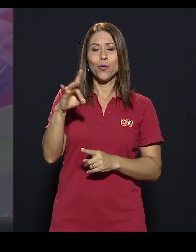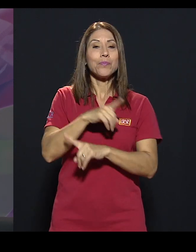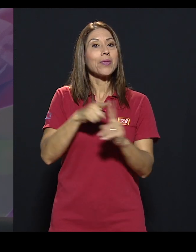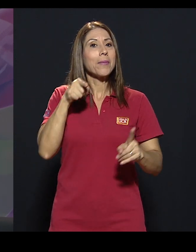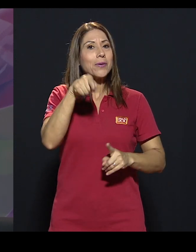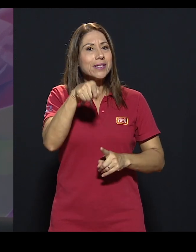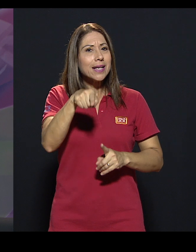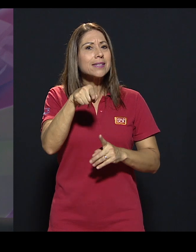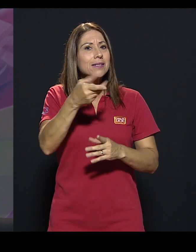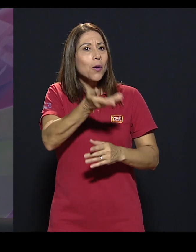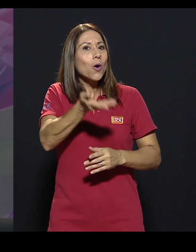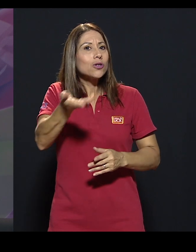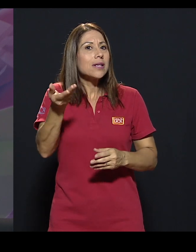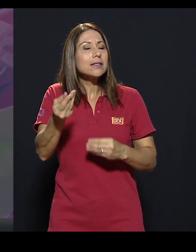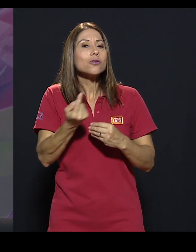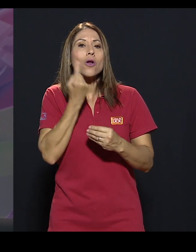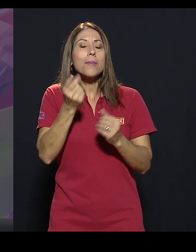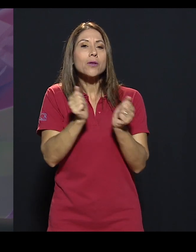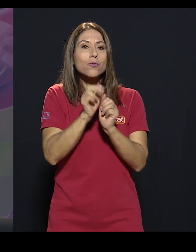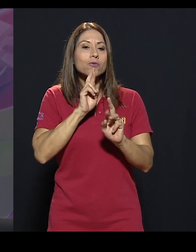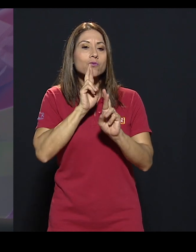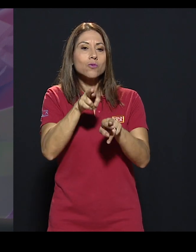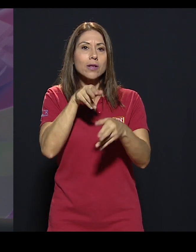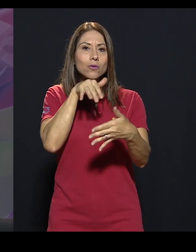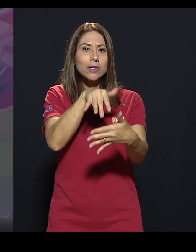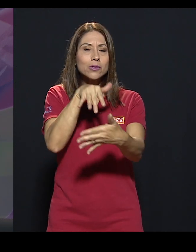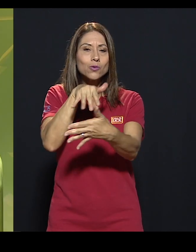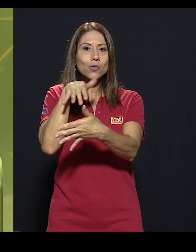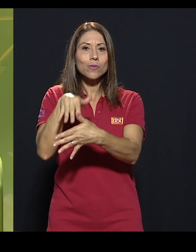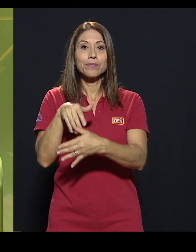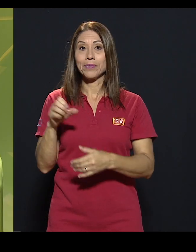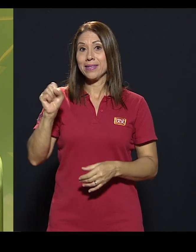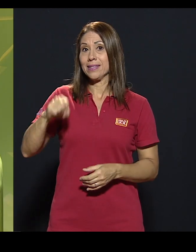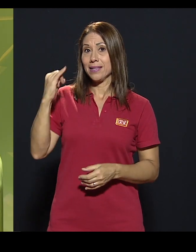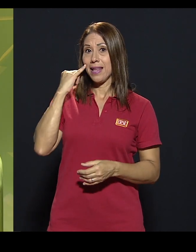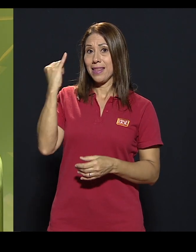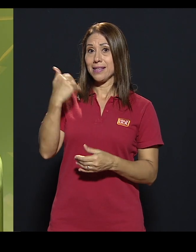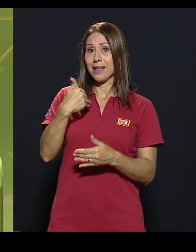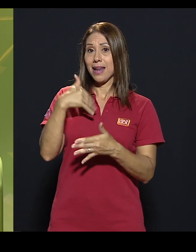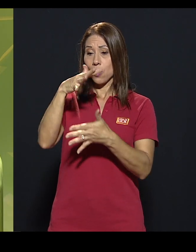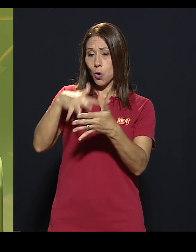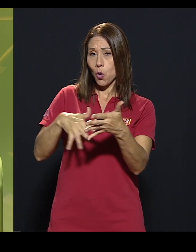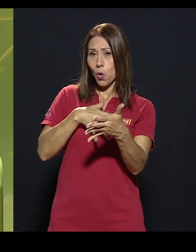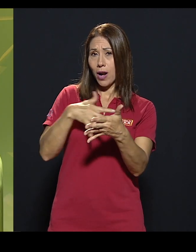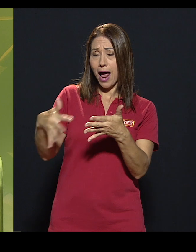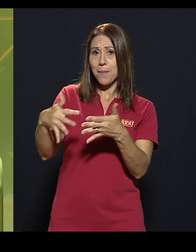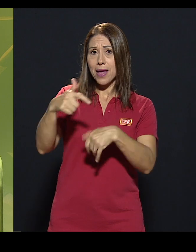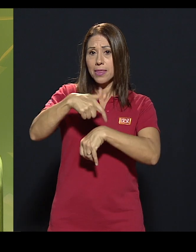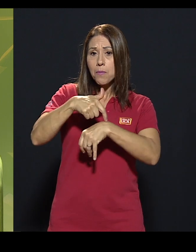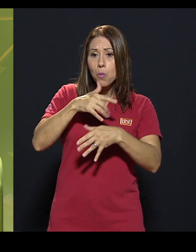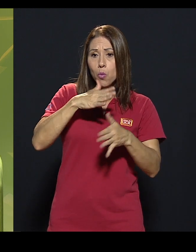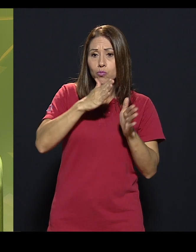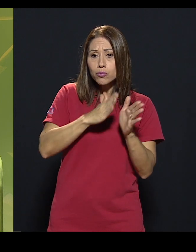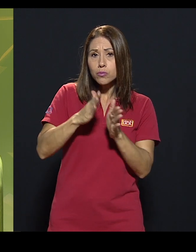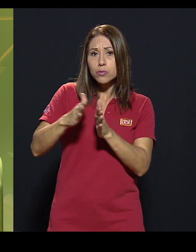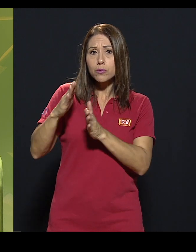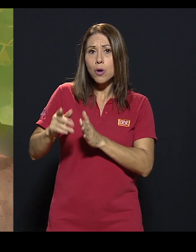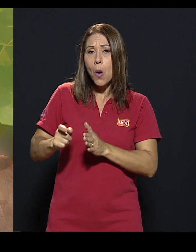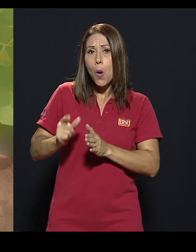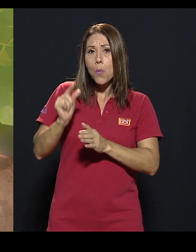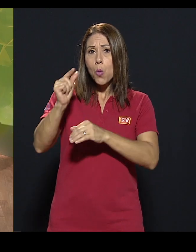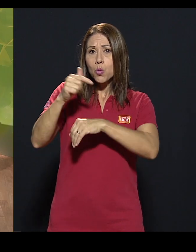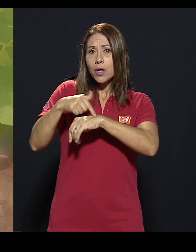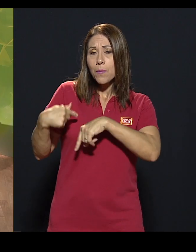detalles lo dará el estudio funcional. Sí, la idea es tener este cronograma pronto, ¿verdad? Para muy pronto,